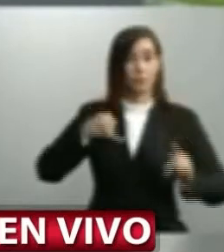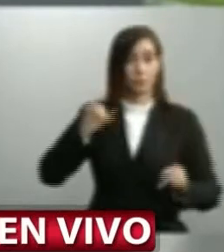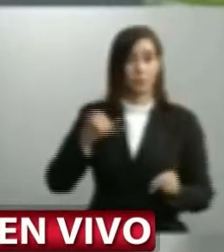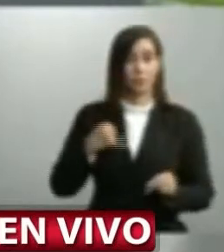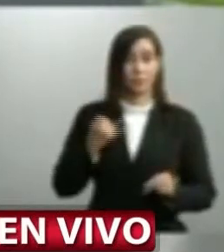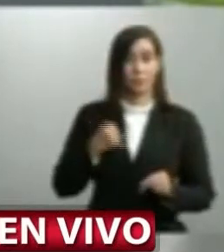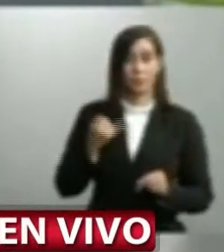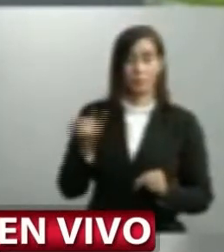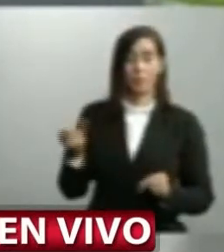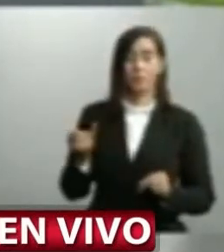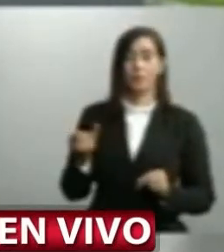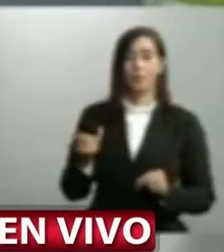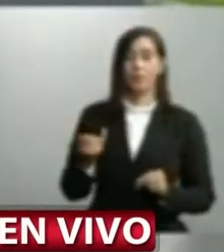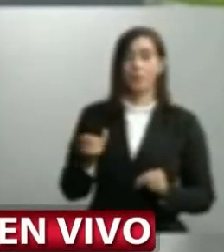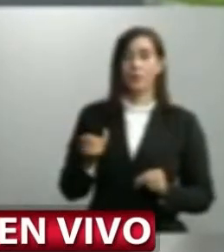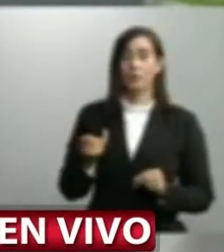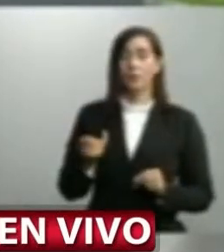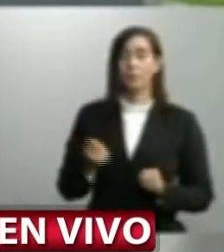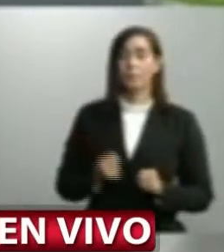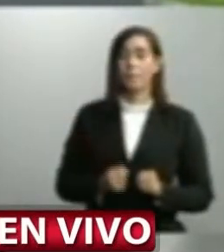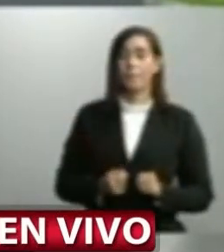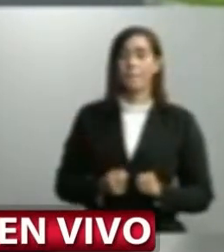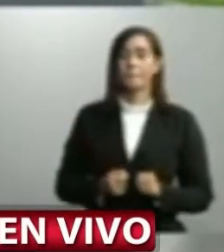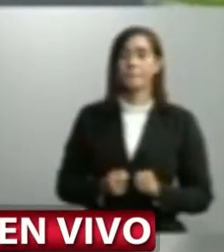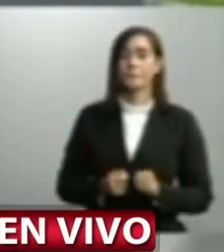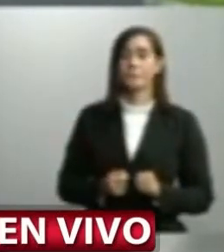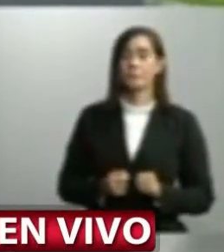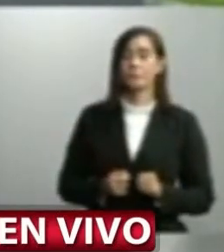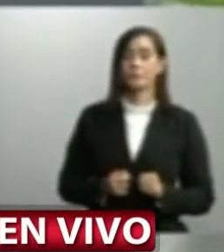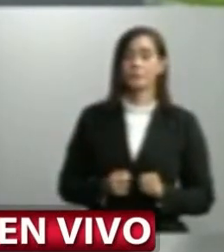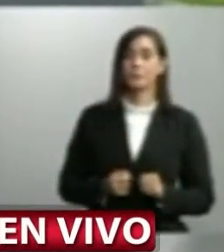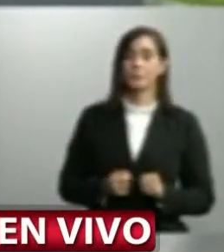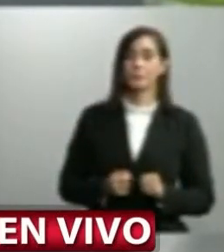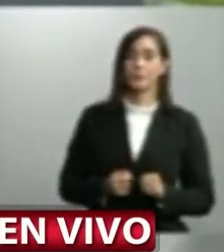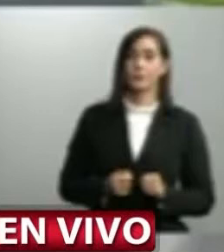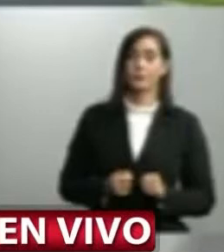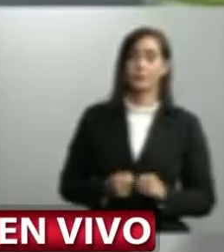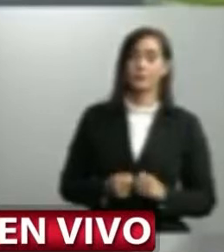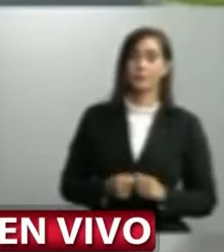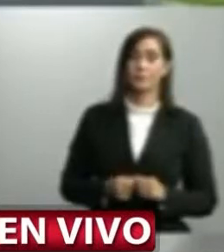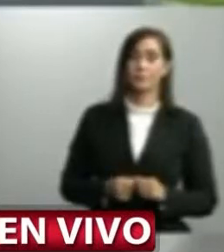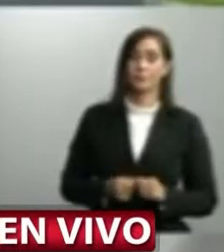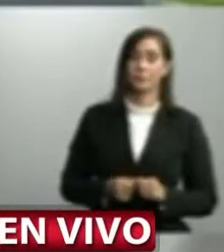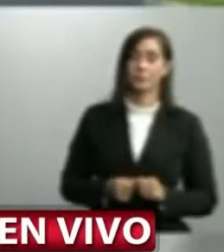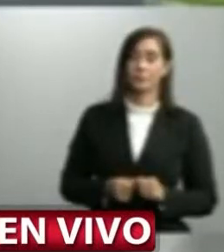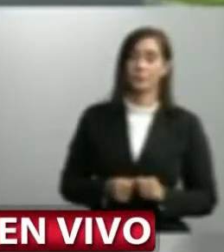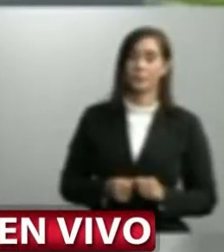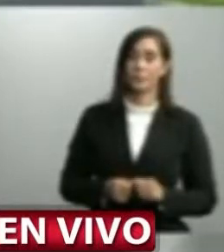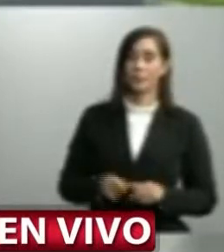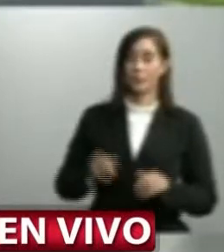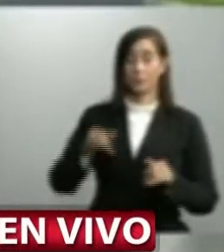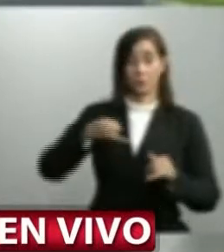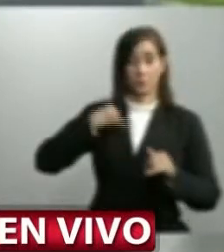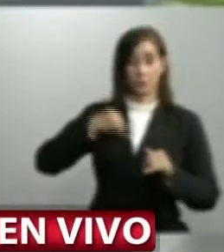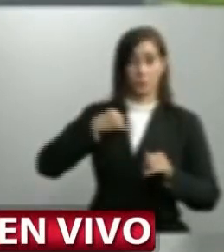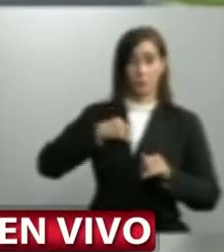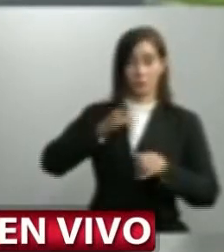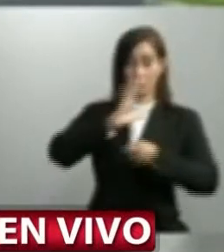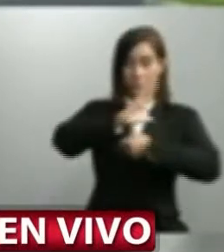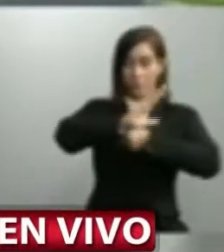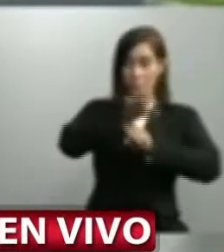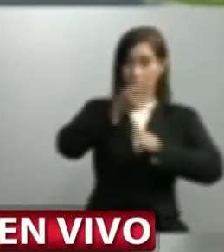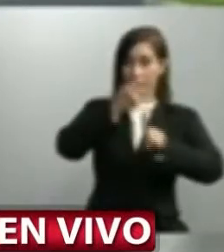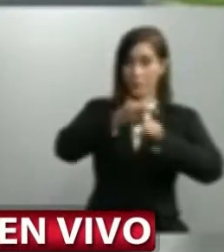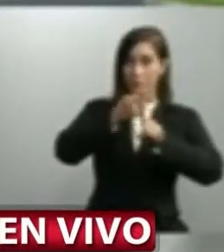que está haciendo unos procesos como en todo el mundo que son de manifestaciones leves. pero